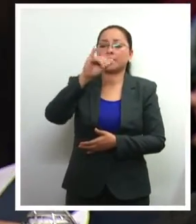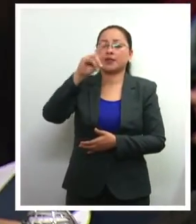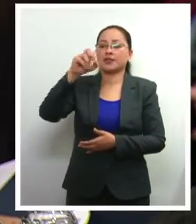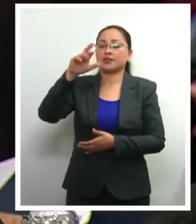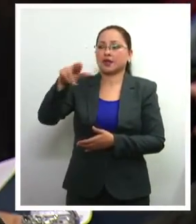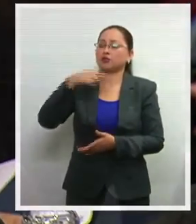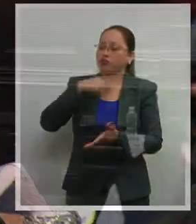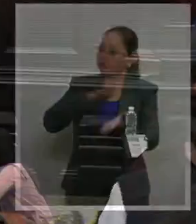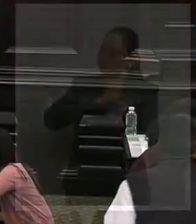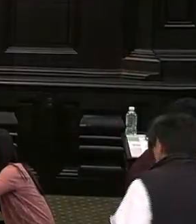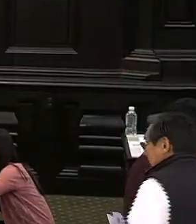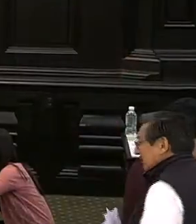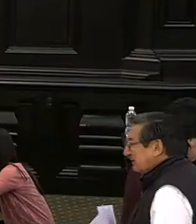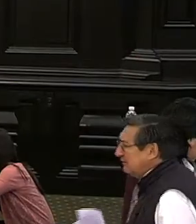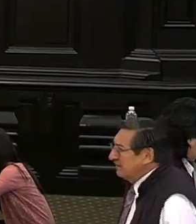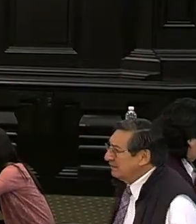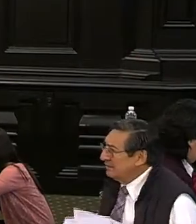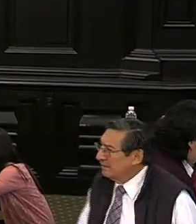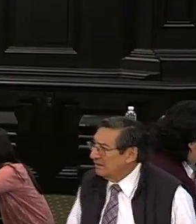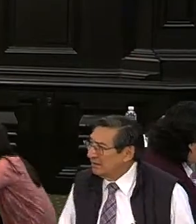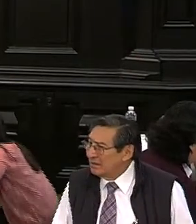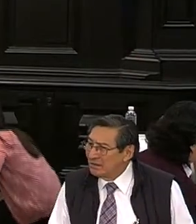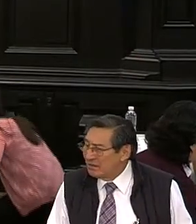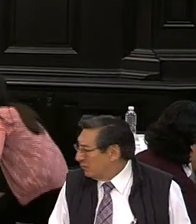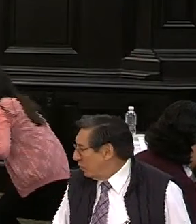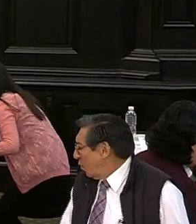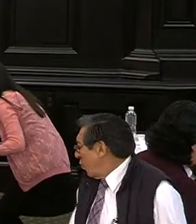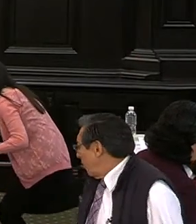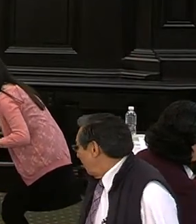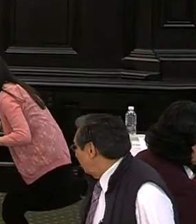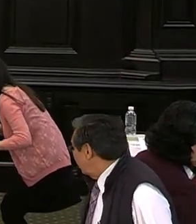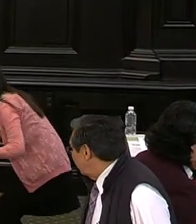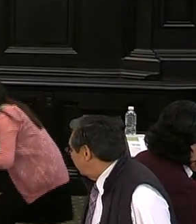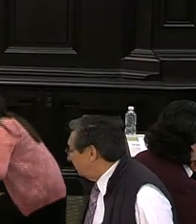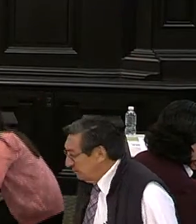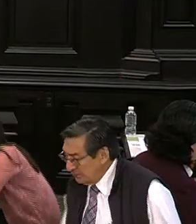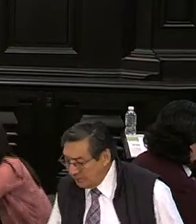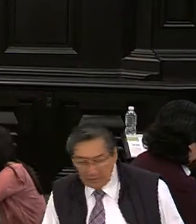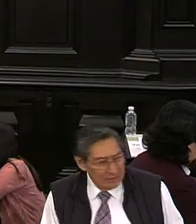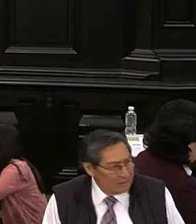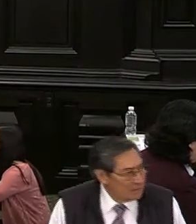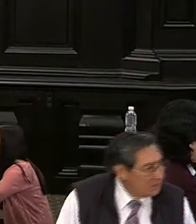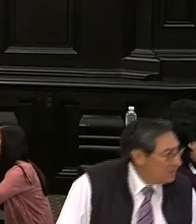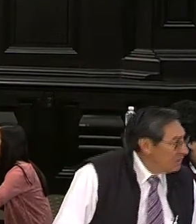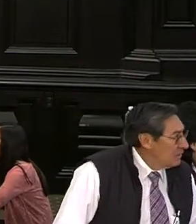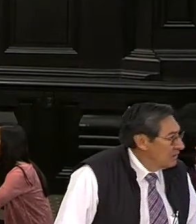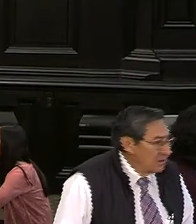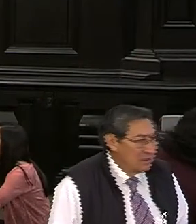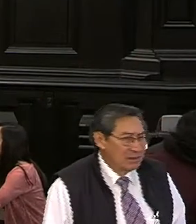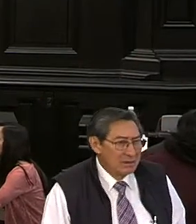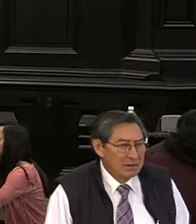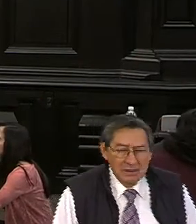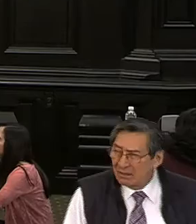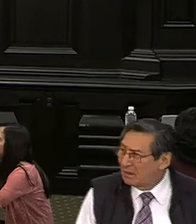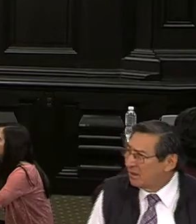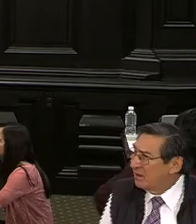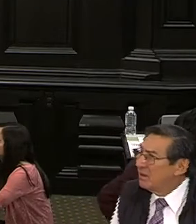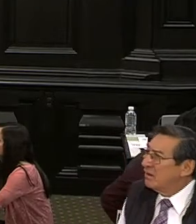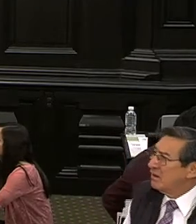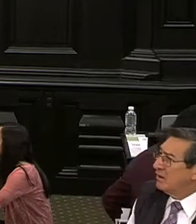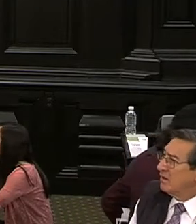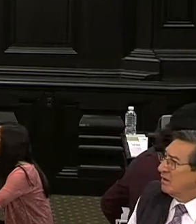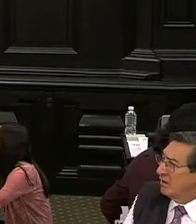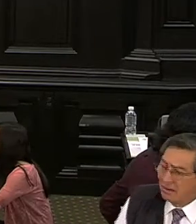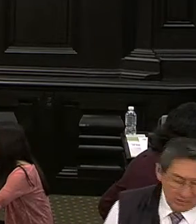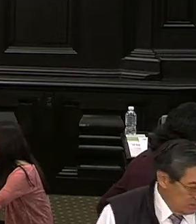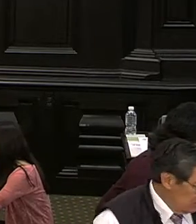sumarme con el apoyo. Muchas gracias. Es un honor, diputado. Lo acepta, señor diputado. Diputado, preguntarle si me puedo adherir. Muy